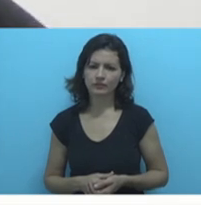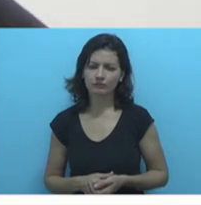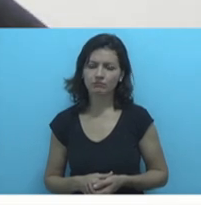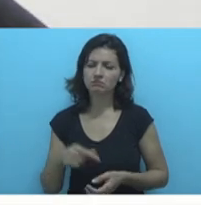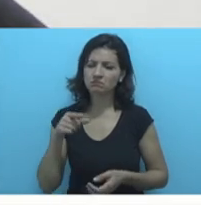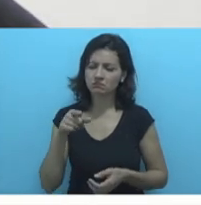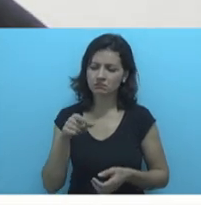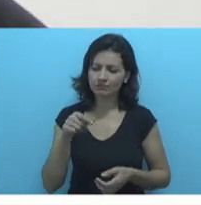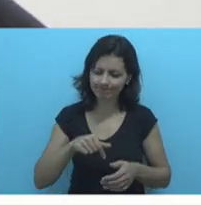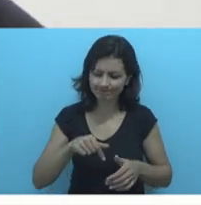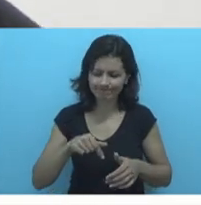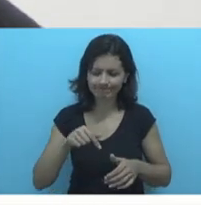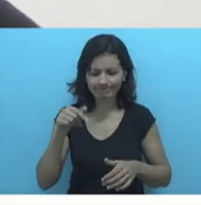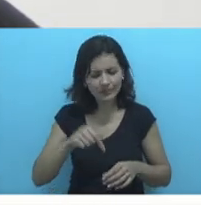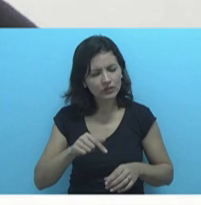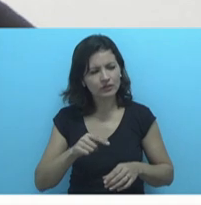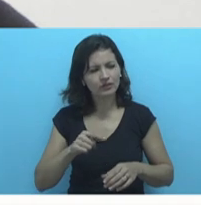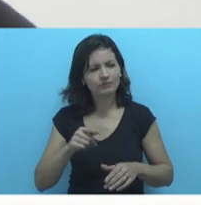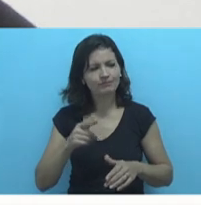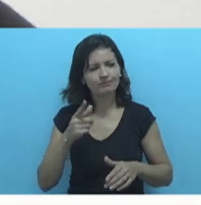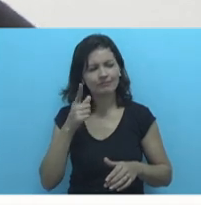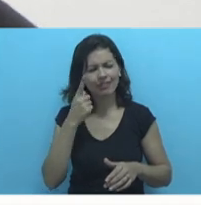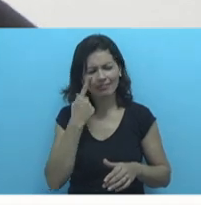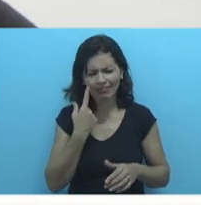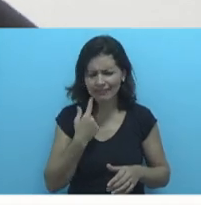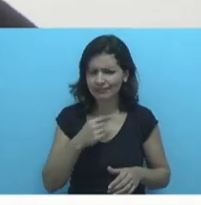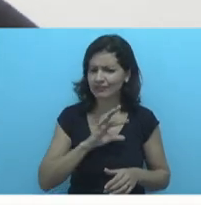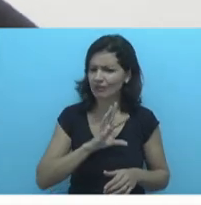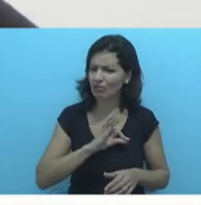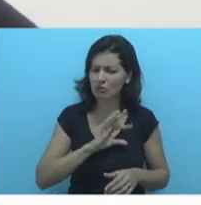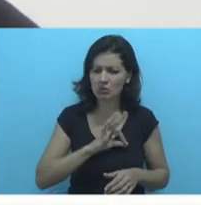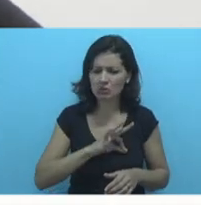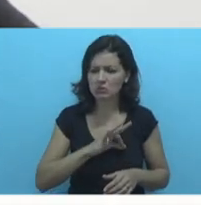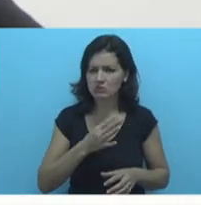triste, dolorosa y excepcional,